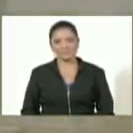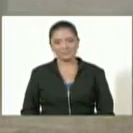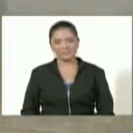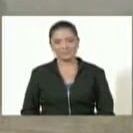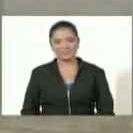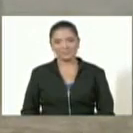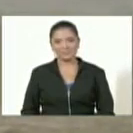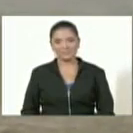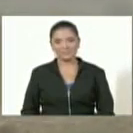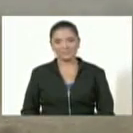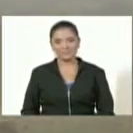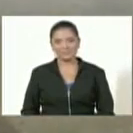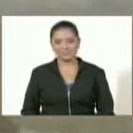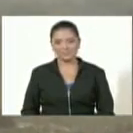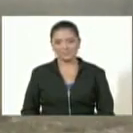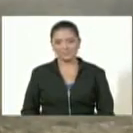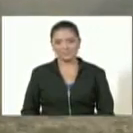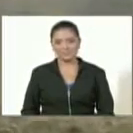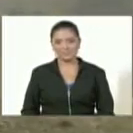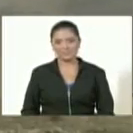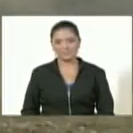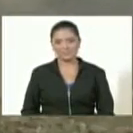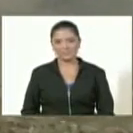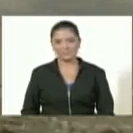De infantería de que efectúa una